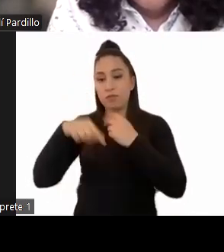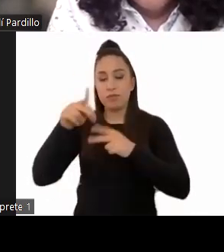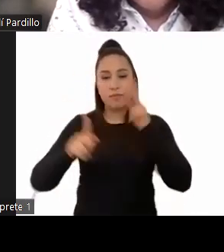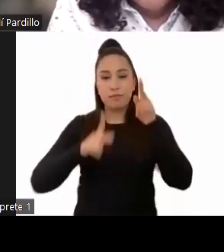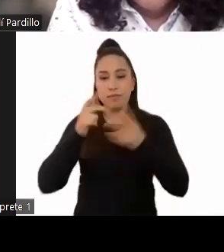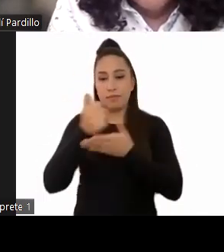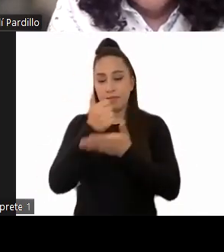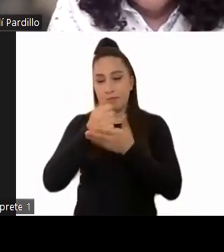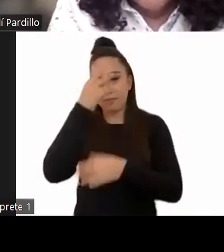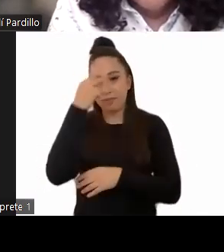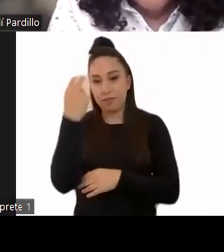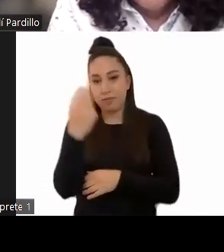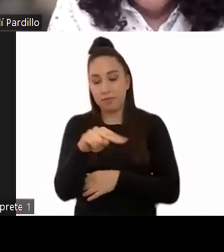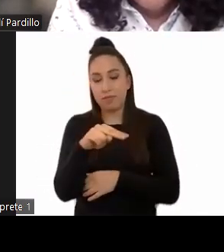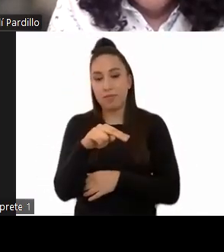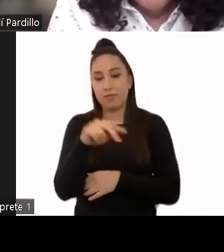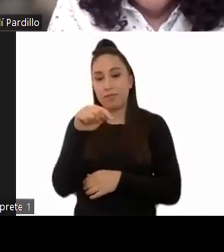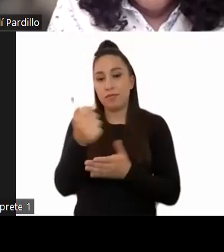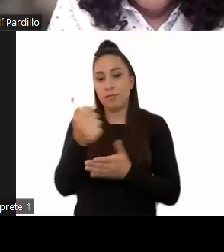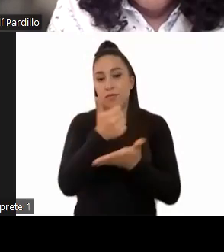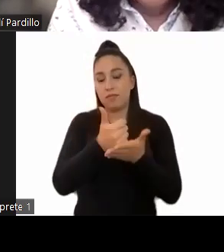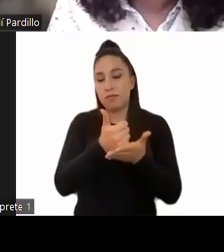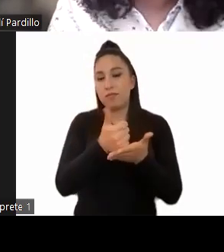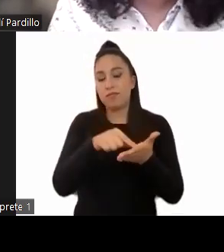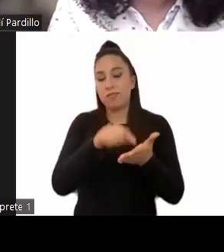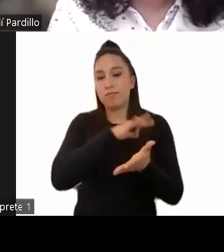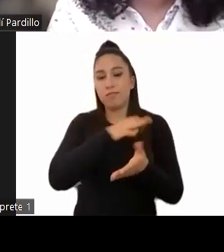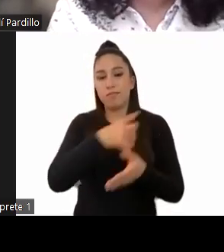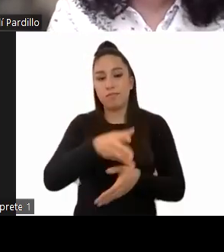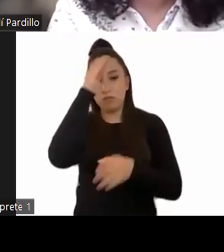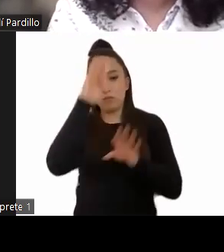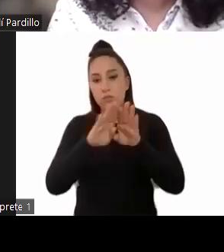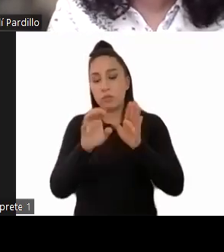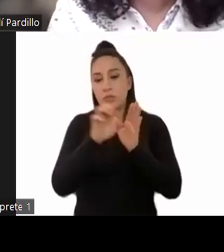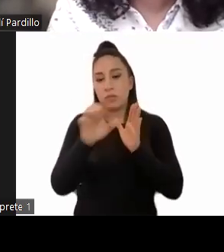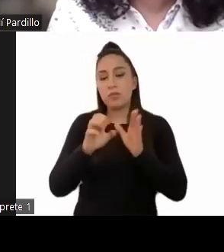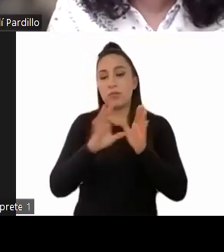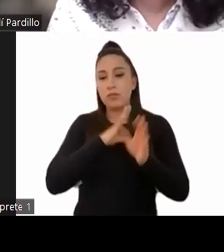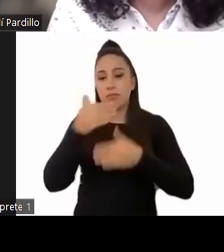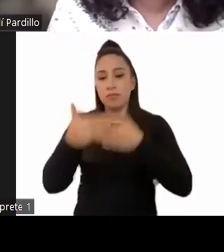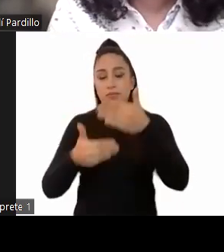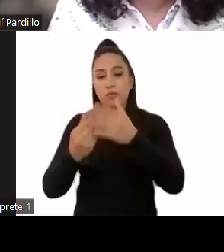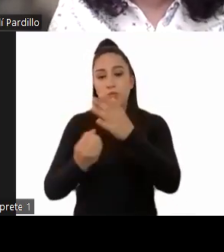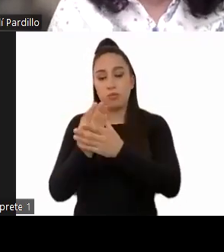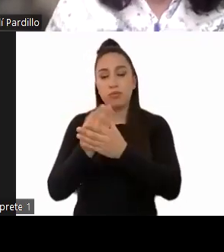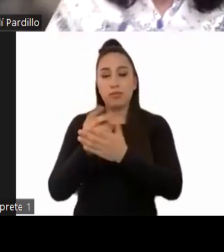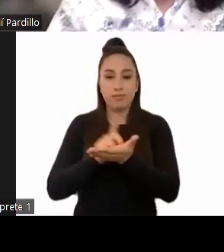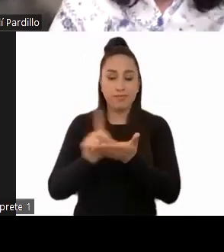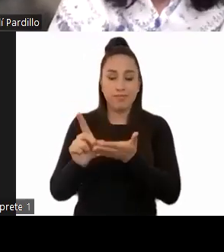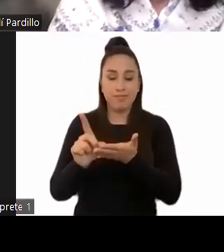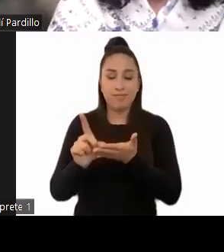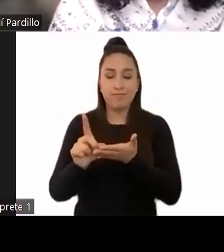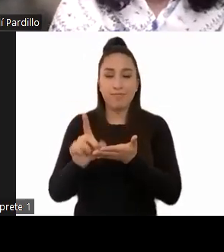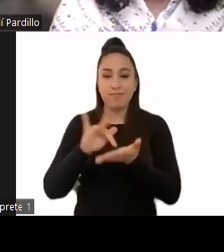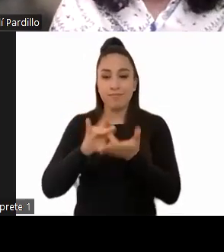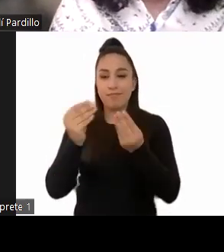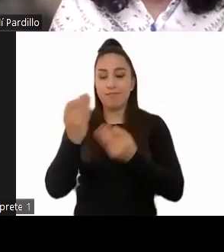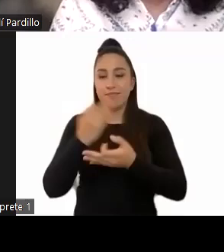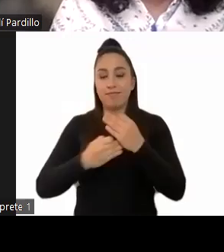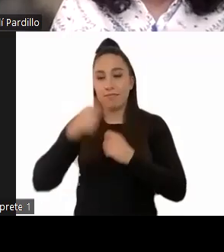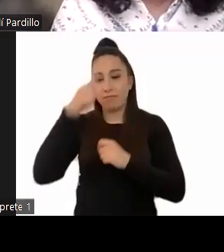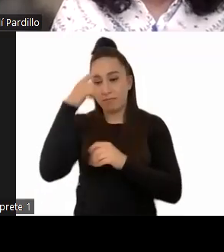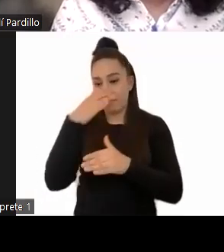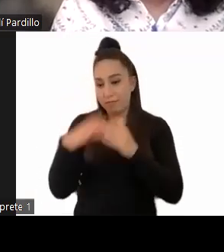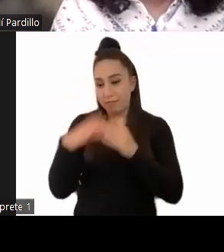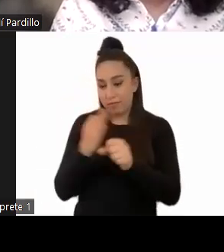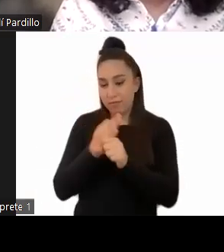y seguimos siendo una ciudad innovadora y de derechos. Muchas felicidades a todas y a todos. Y para ir finalizando esta